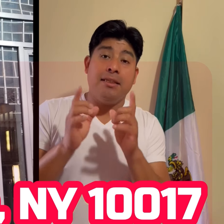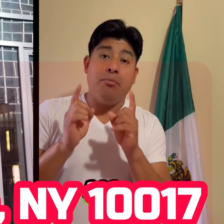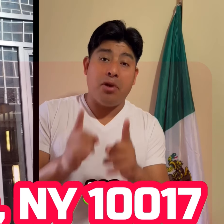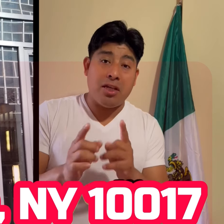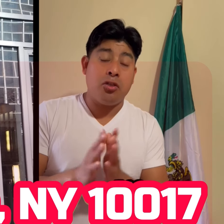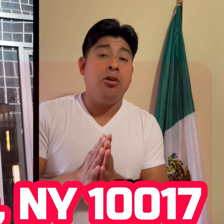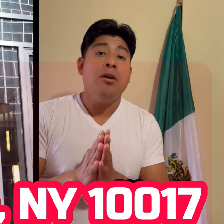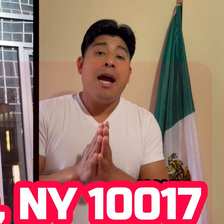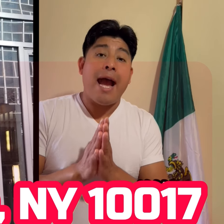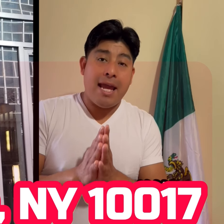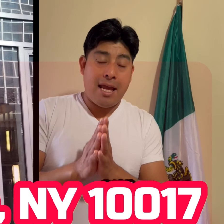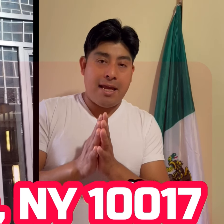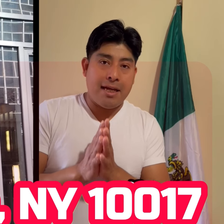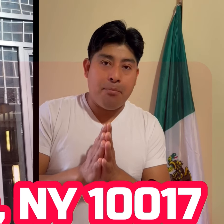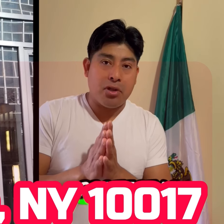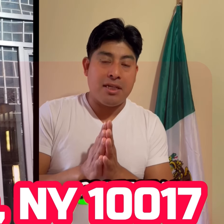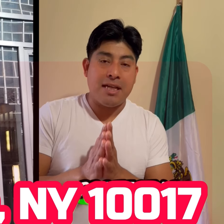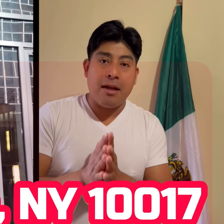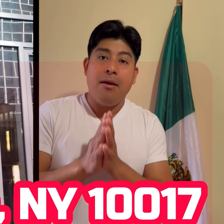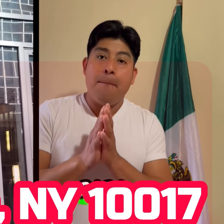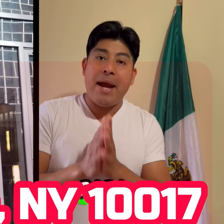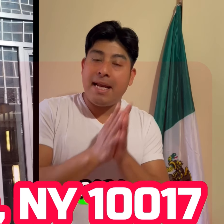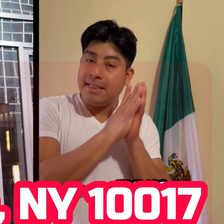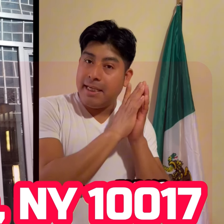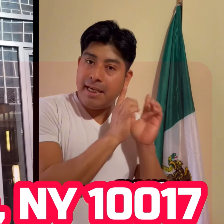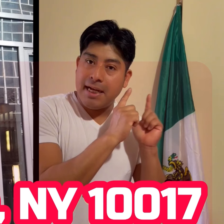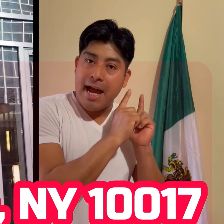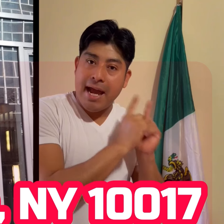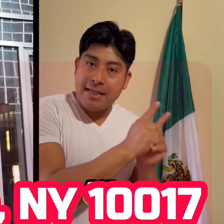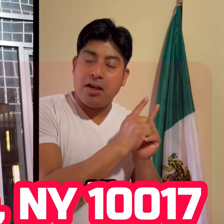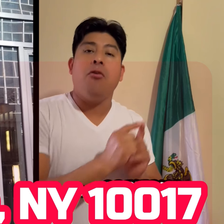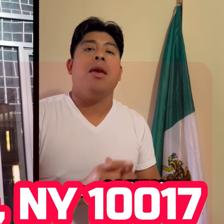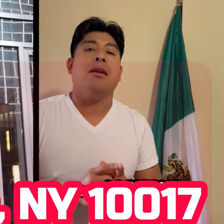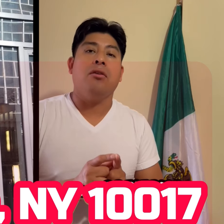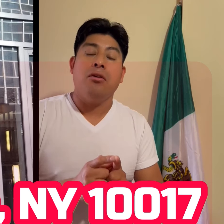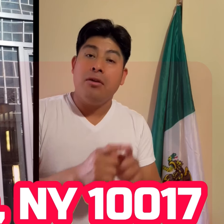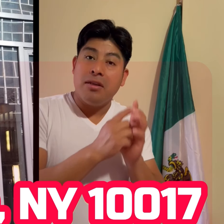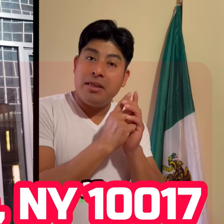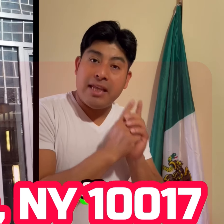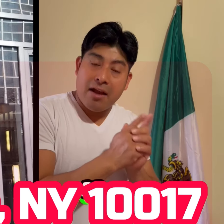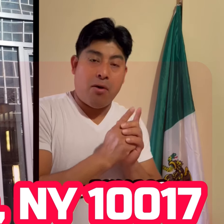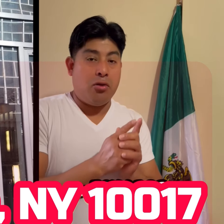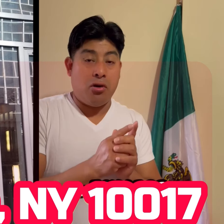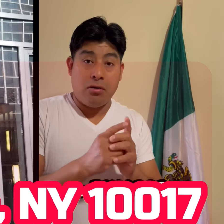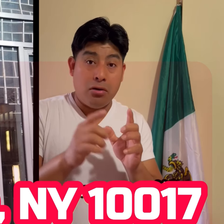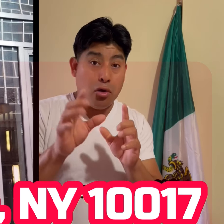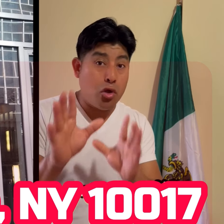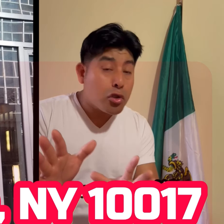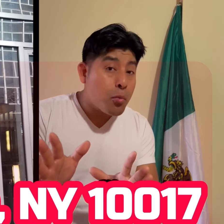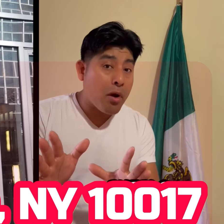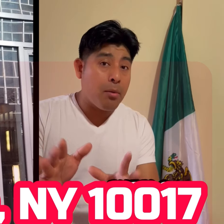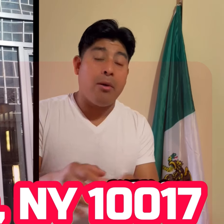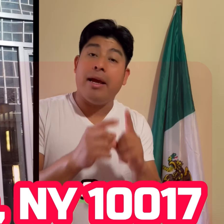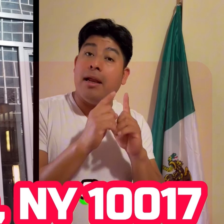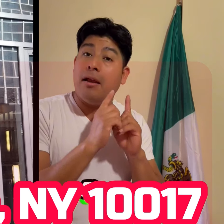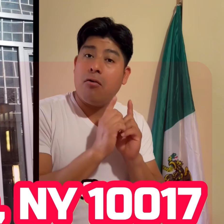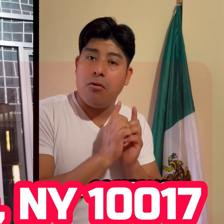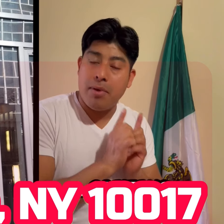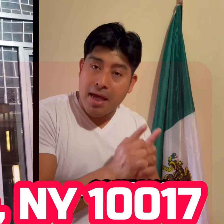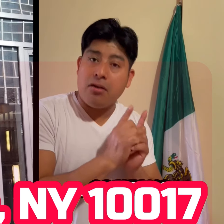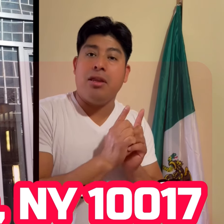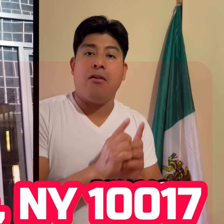internacionales. Por eso hay que ir a protestar para exigir a ese gobierno de Ecuador, no su pueblo,